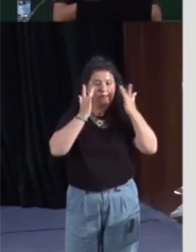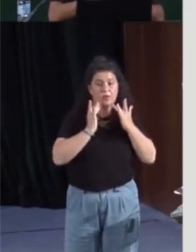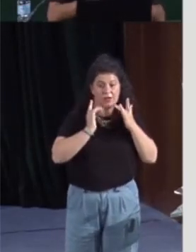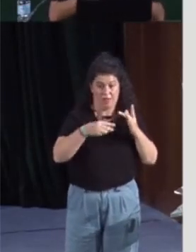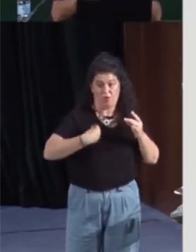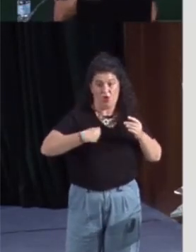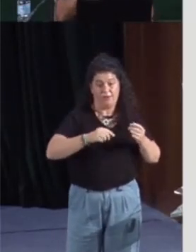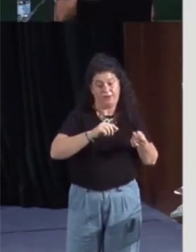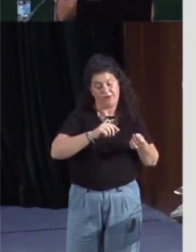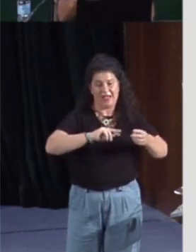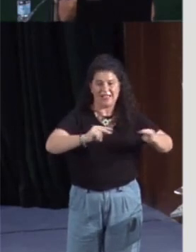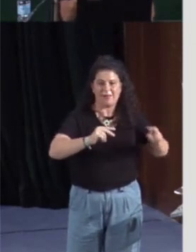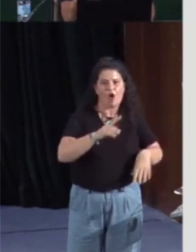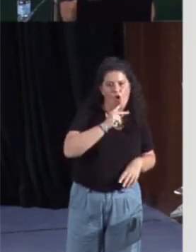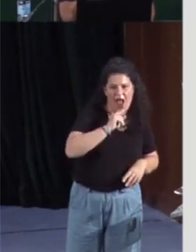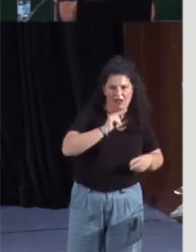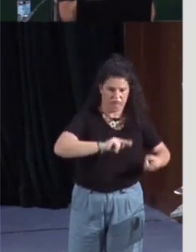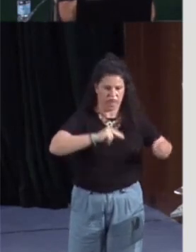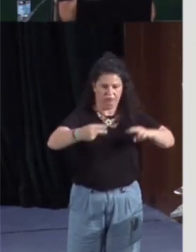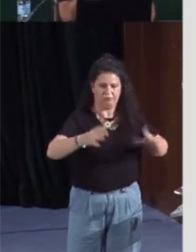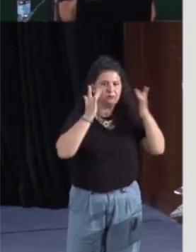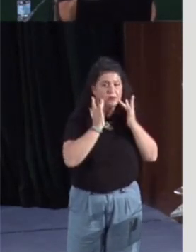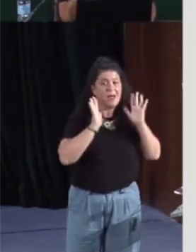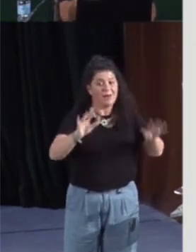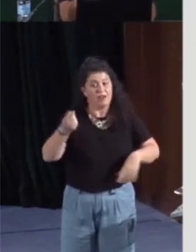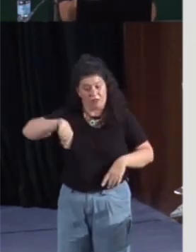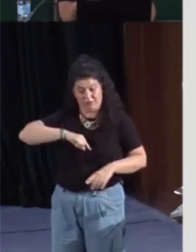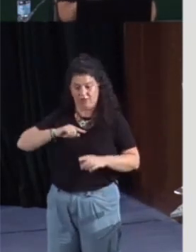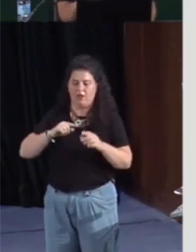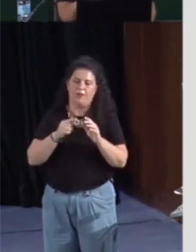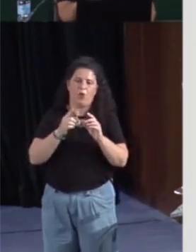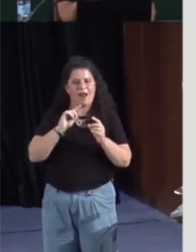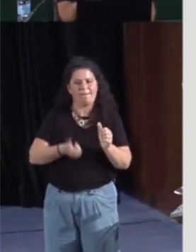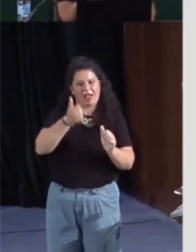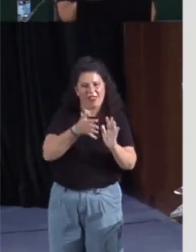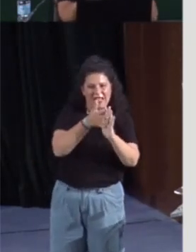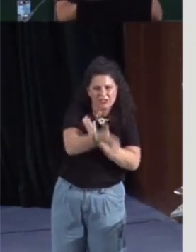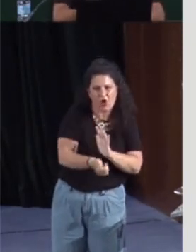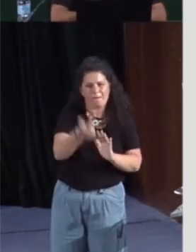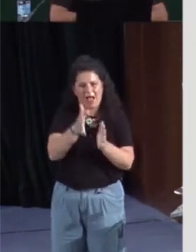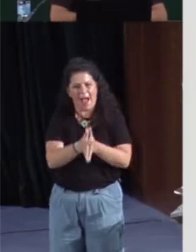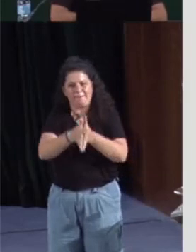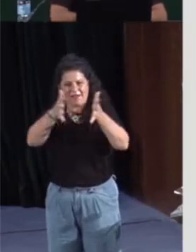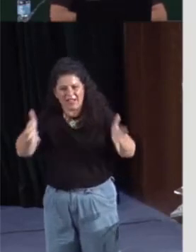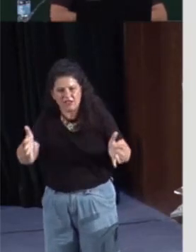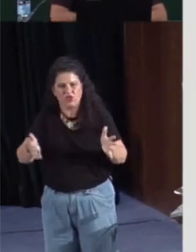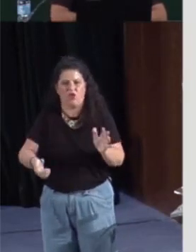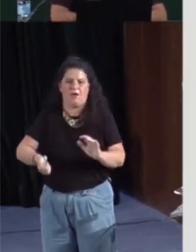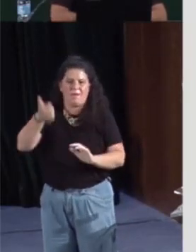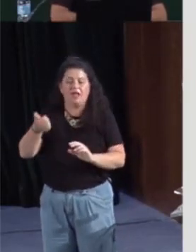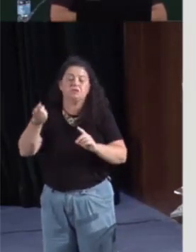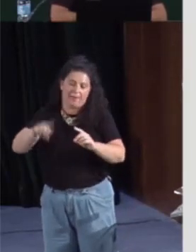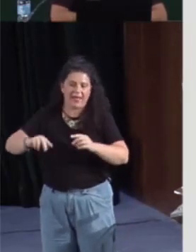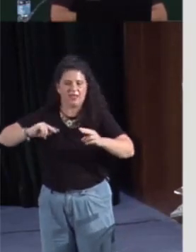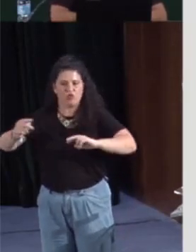de tratar de hacer que las personas sordas terminen de entender lo que se está transmitiendo, y la descripción, muy